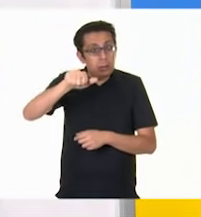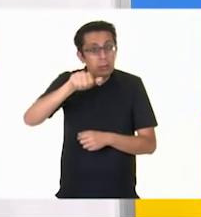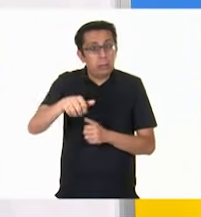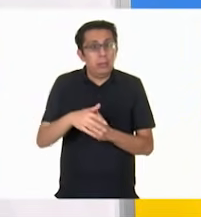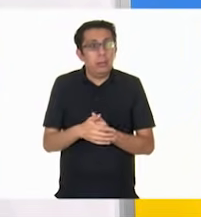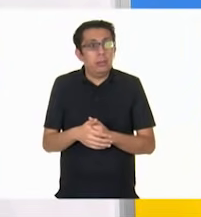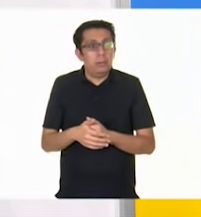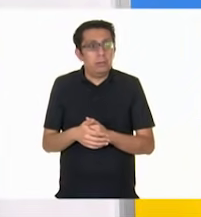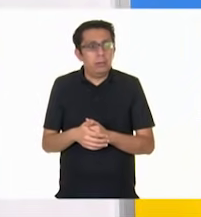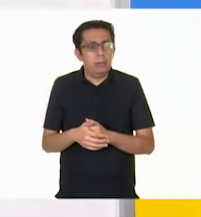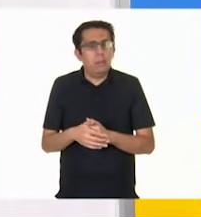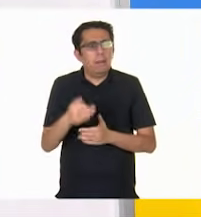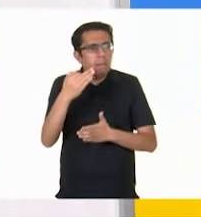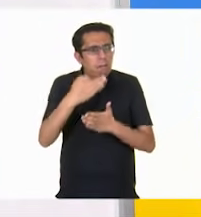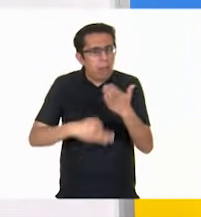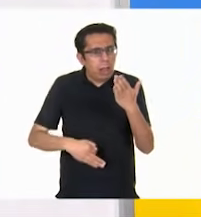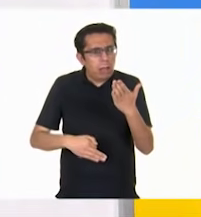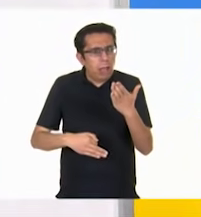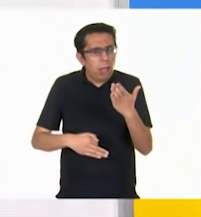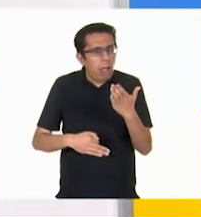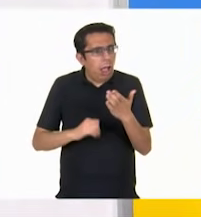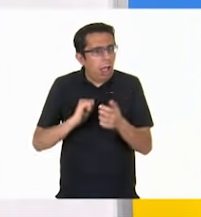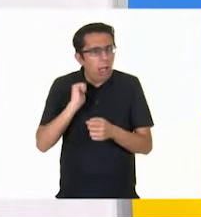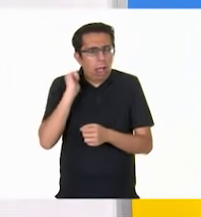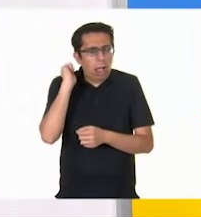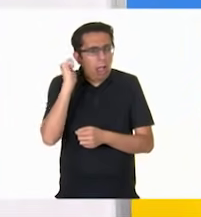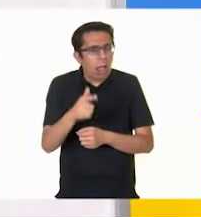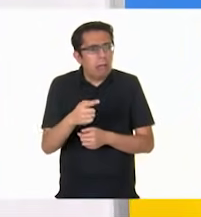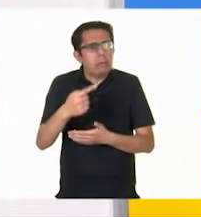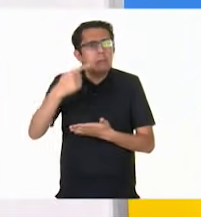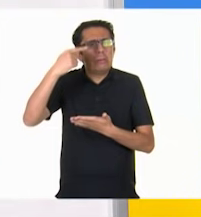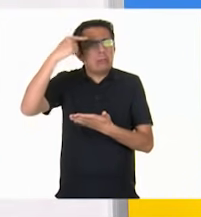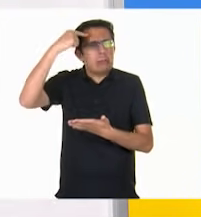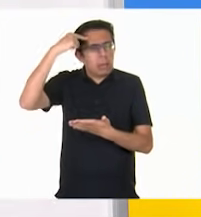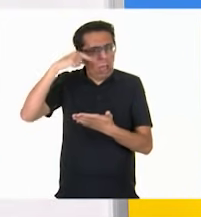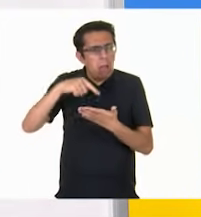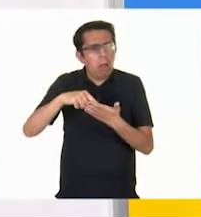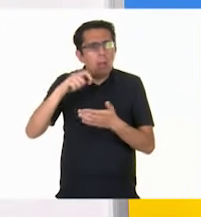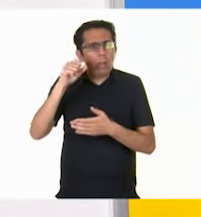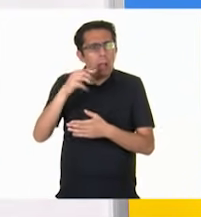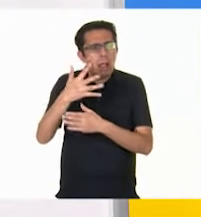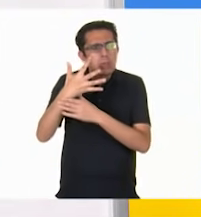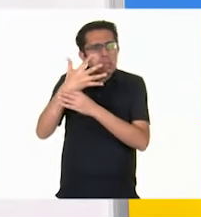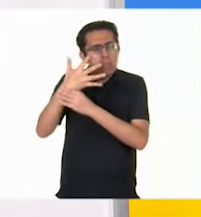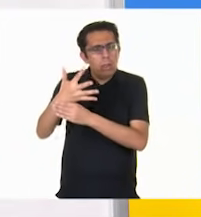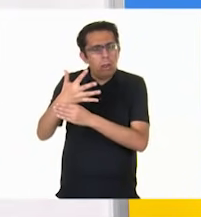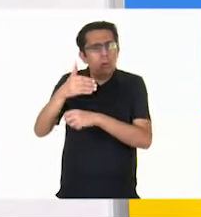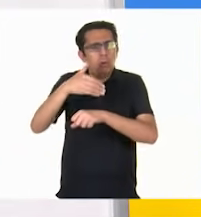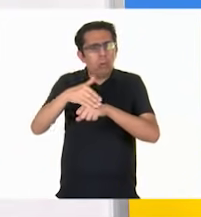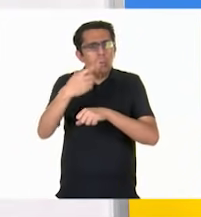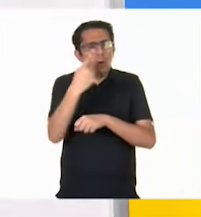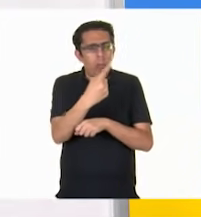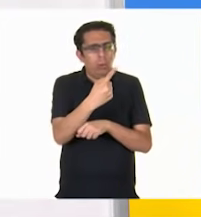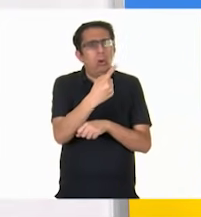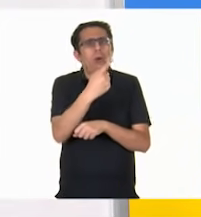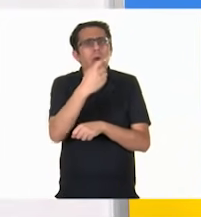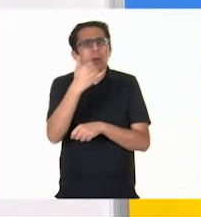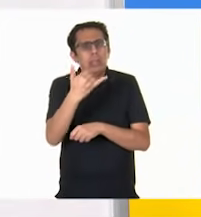Falta el 1. Me parece que también dijo el 1 y el 2.